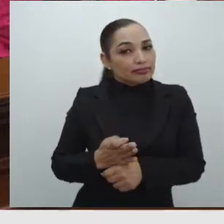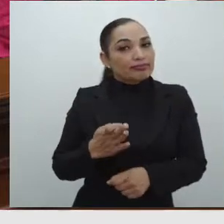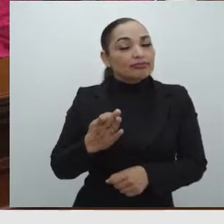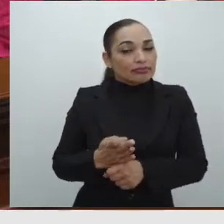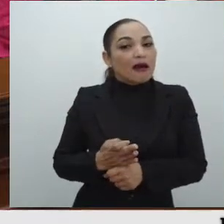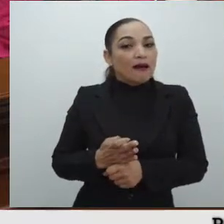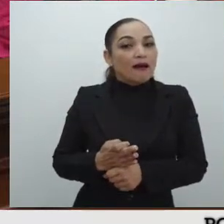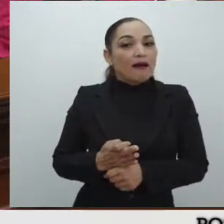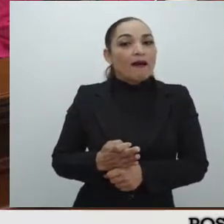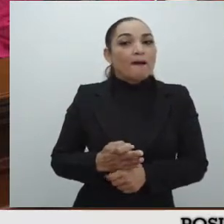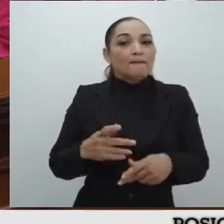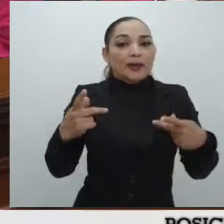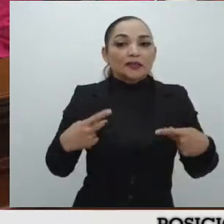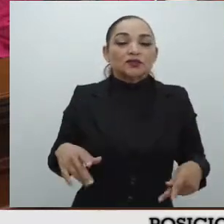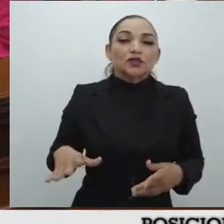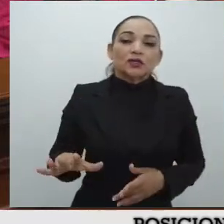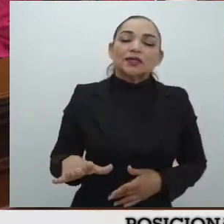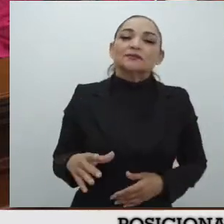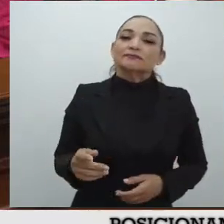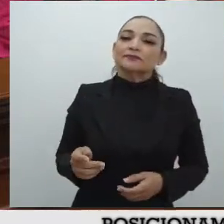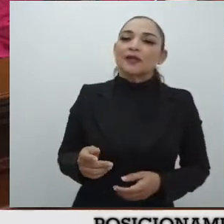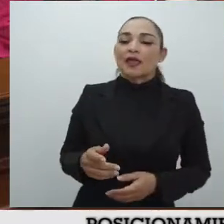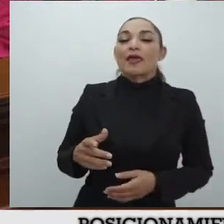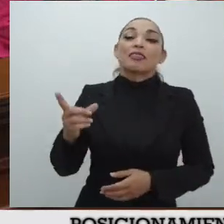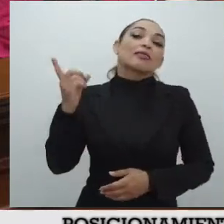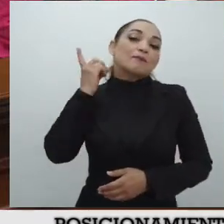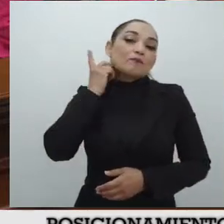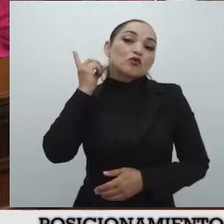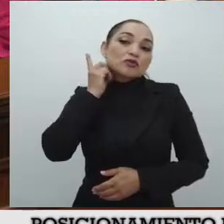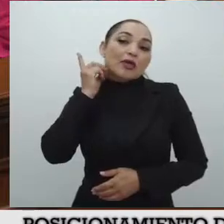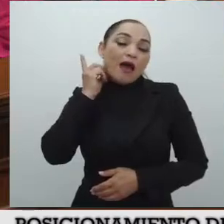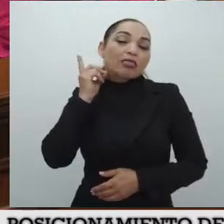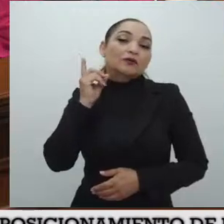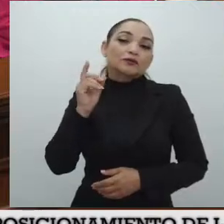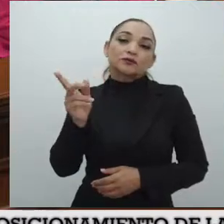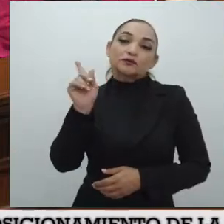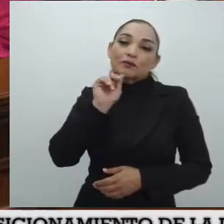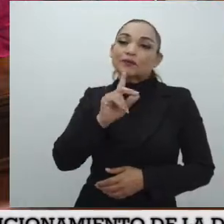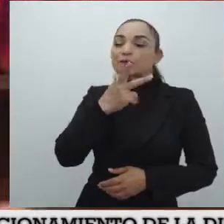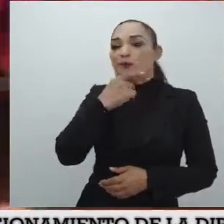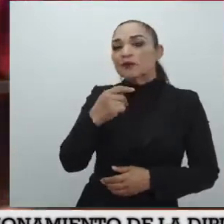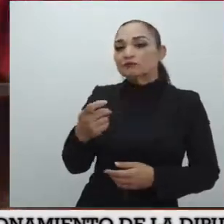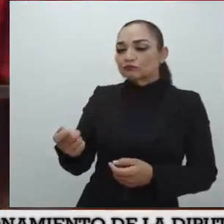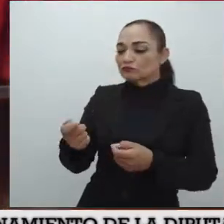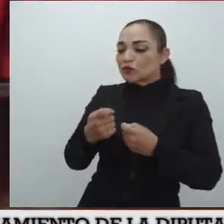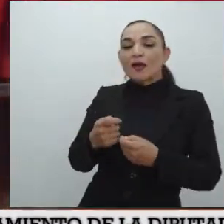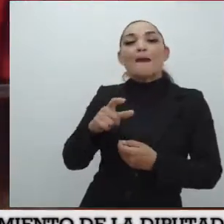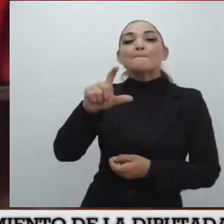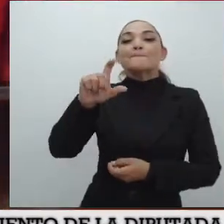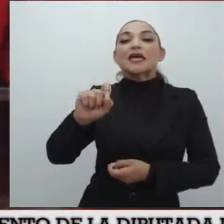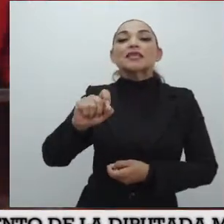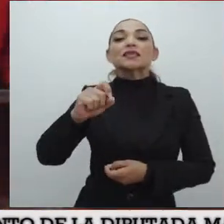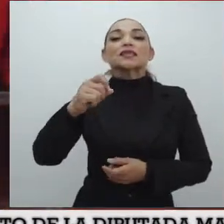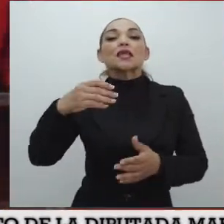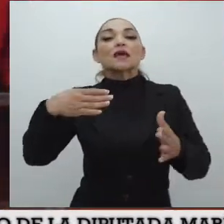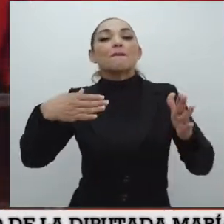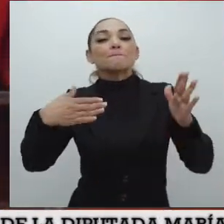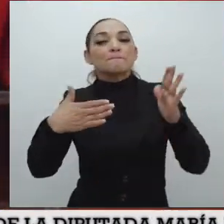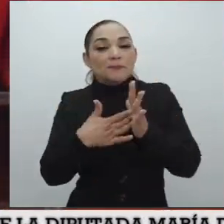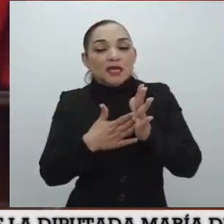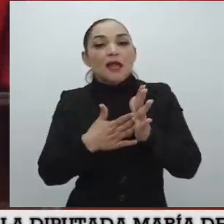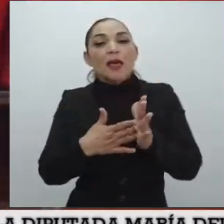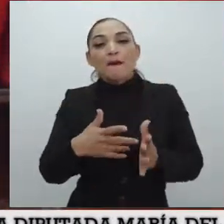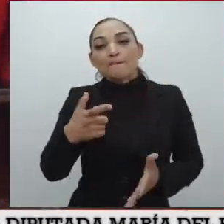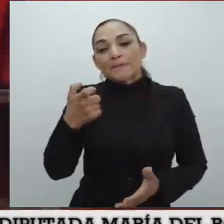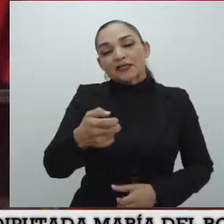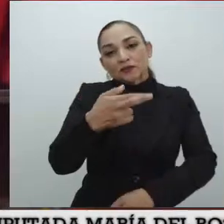A nosotros los diputados nos dan 20,000 pesos de gestión y el ICIFE está sobrepasado con más de 600 escuelas que necesitan apoyo.